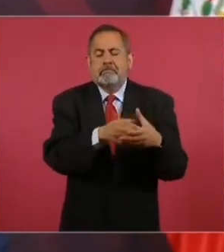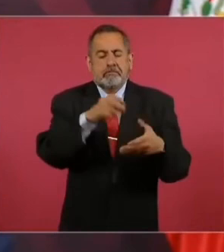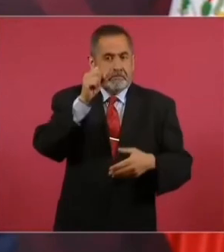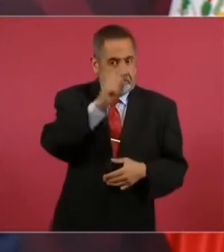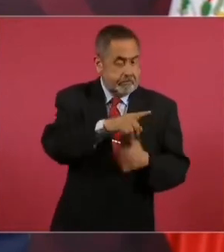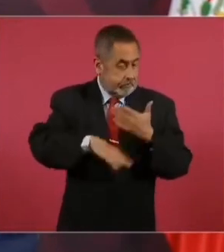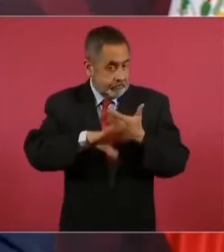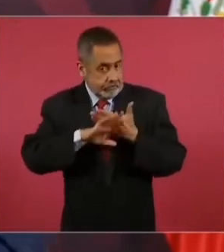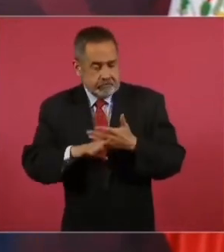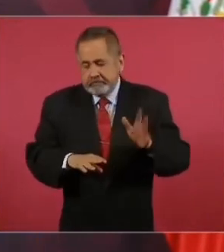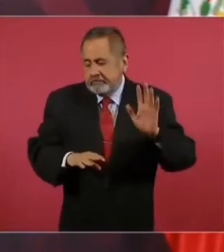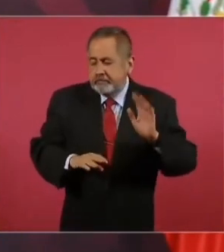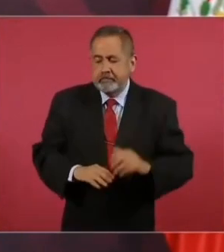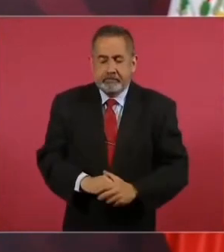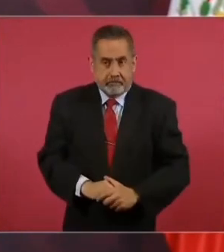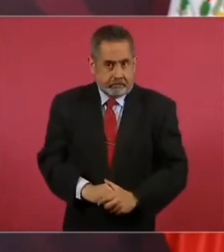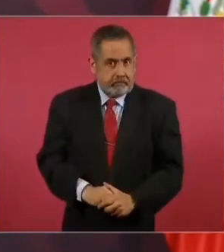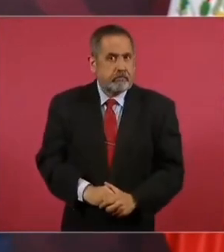o